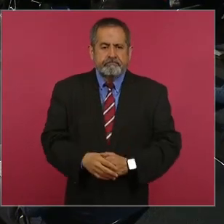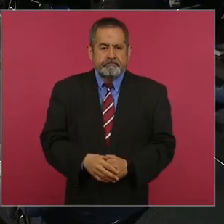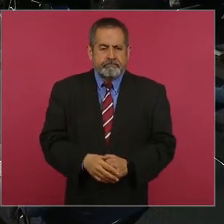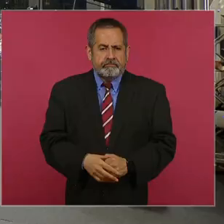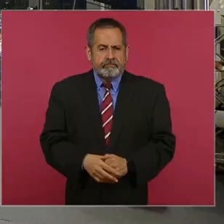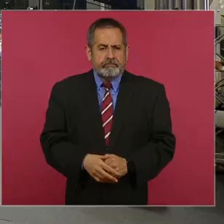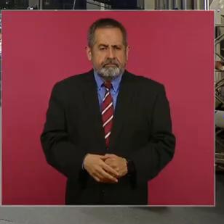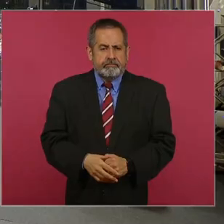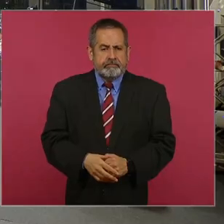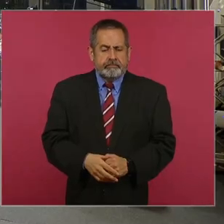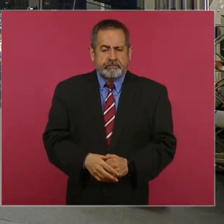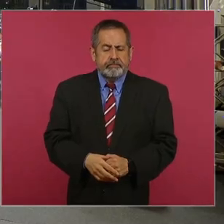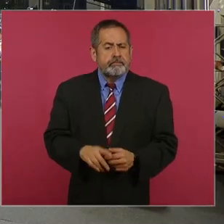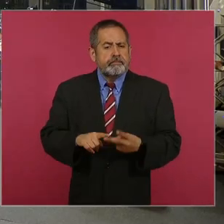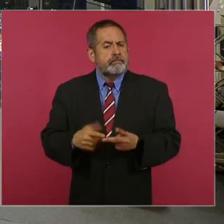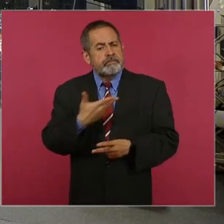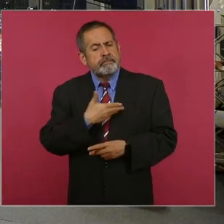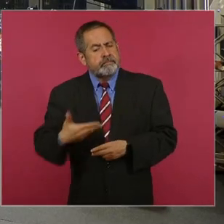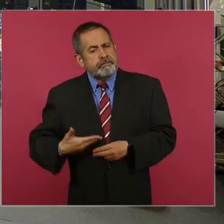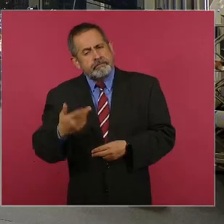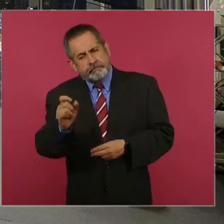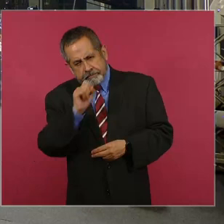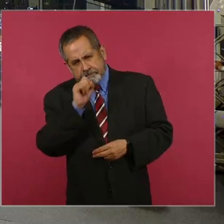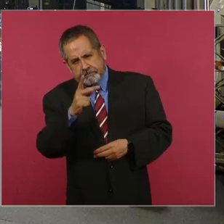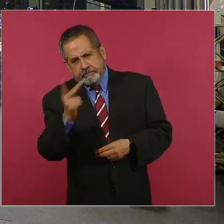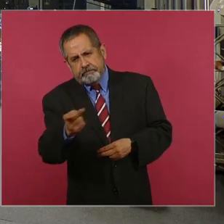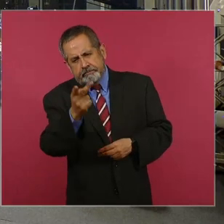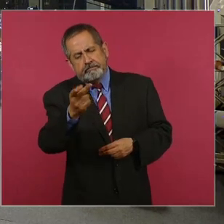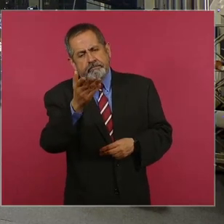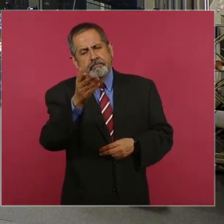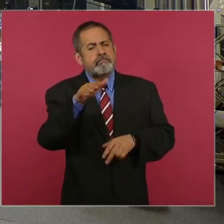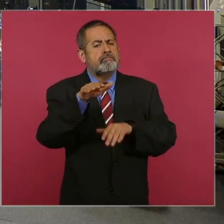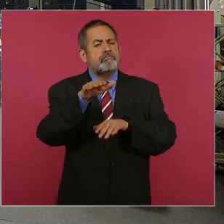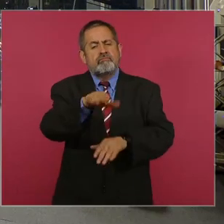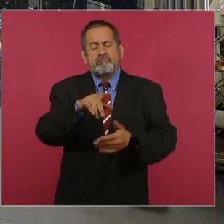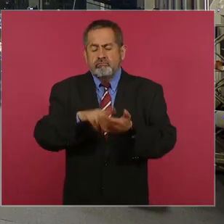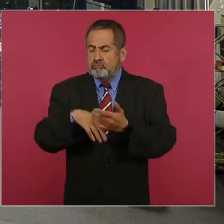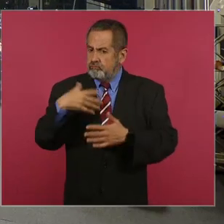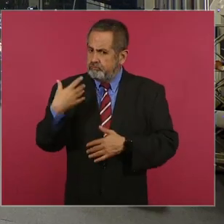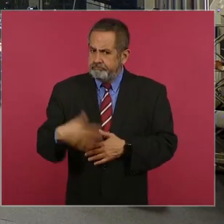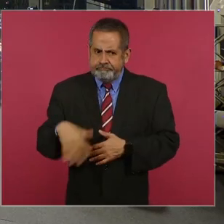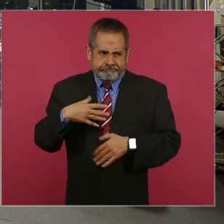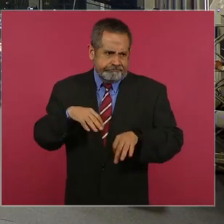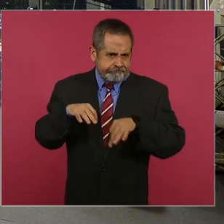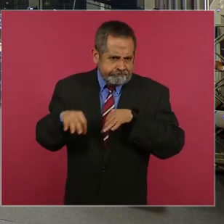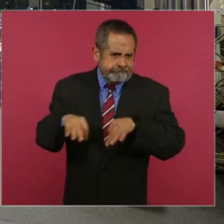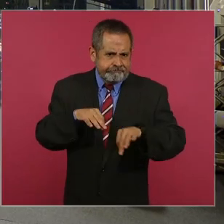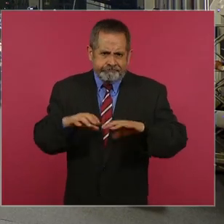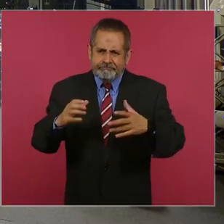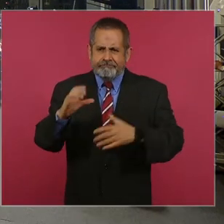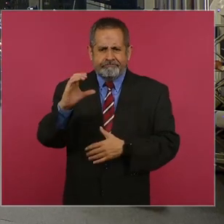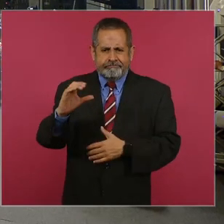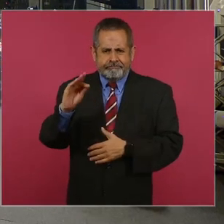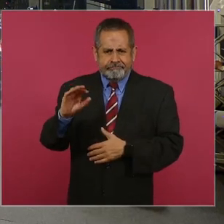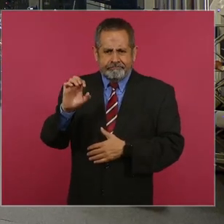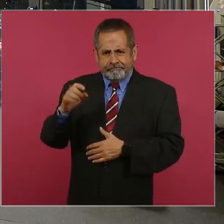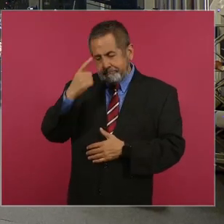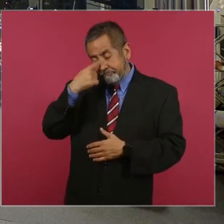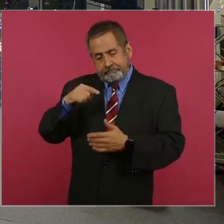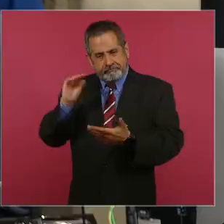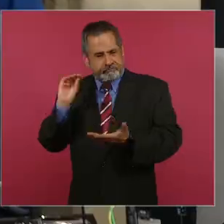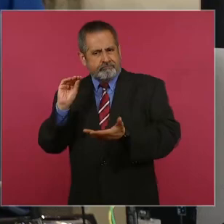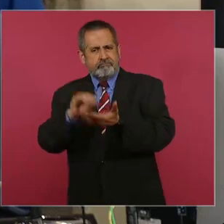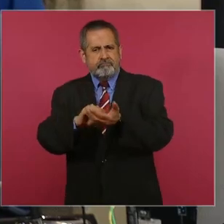presidente y también preguntarle su opinión sobre esta labor titánica que han hecho los trabajadores de la CFE para que